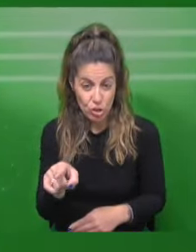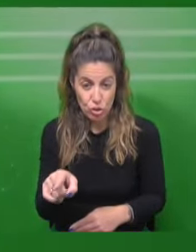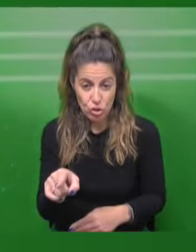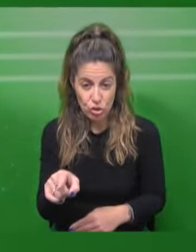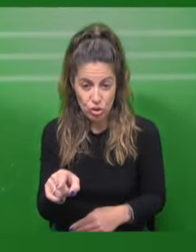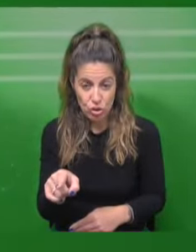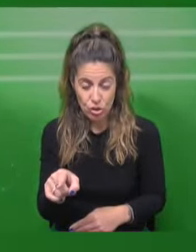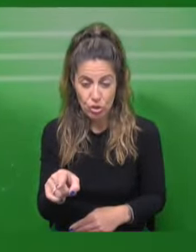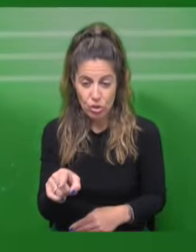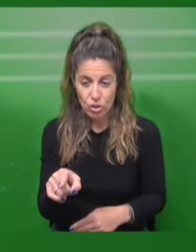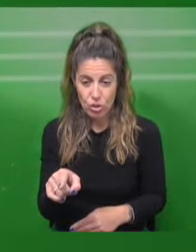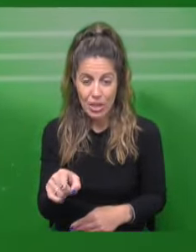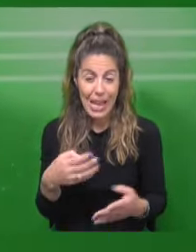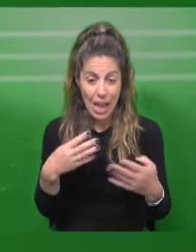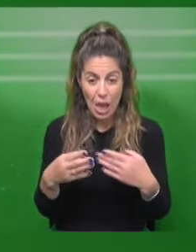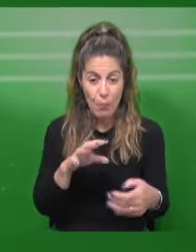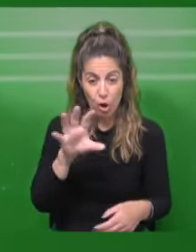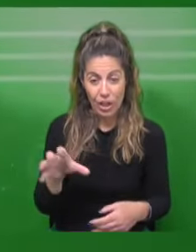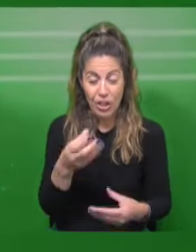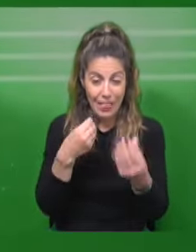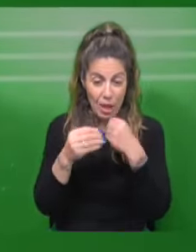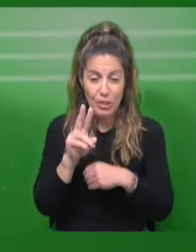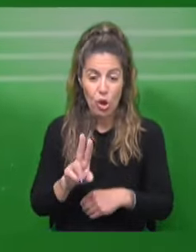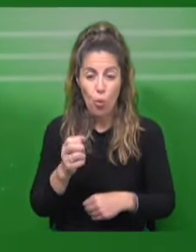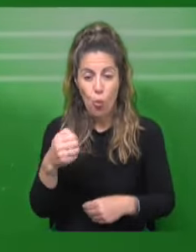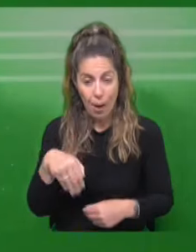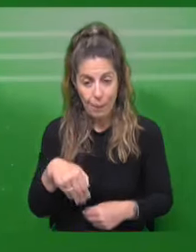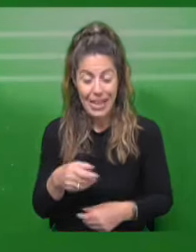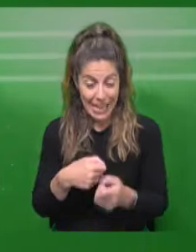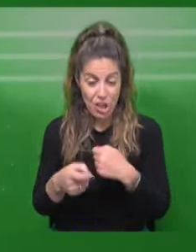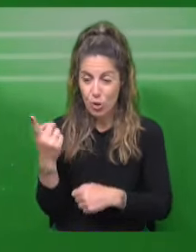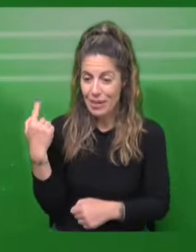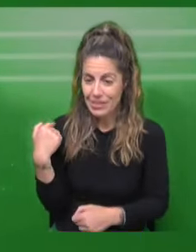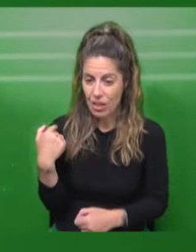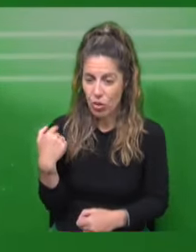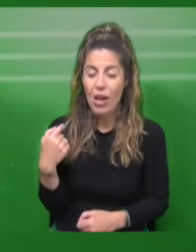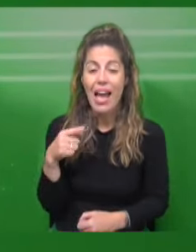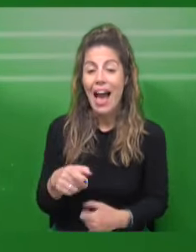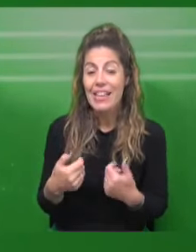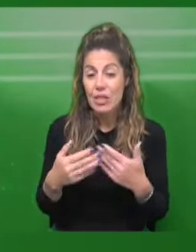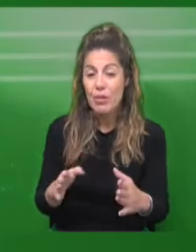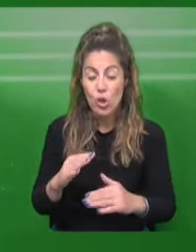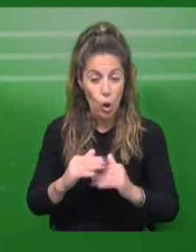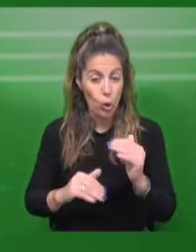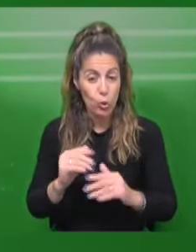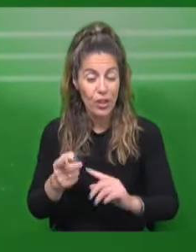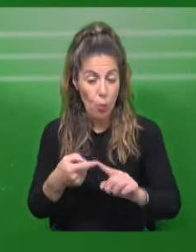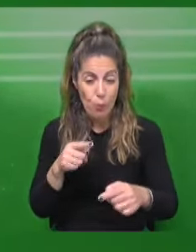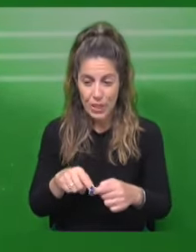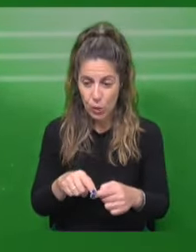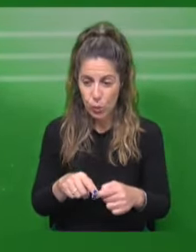en la en la Expo Regional de alimentos de laan que fue el año pasado ahí se empezó a construir un vínculo